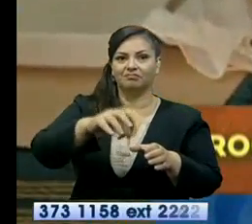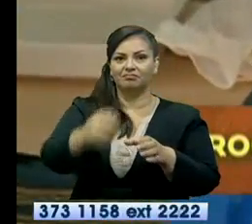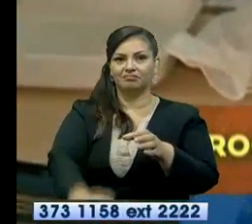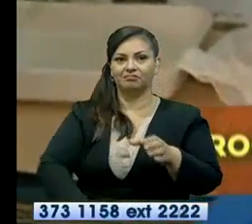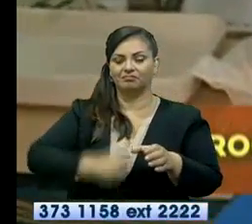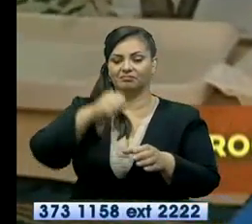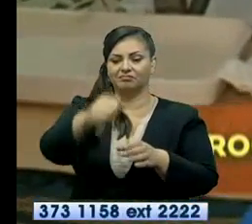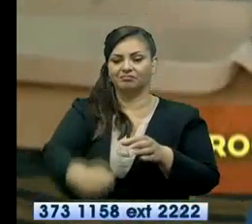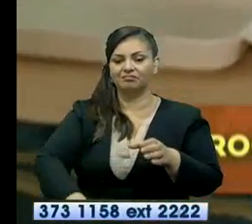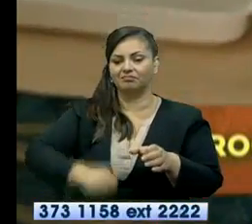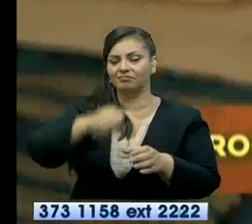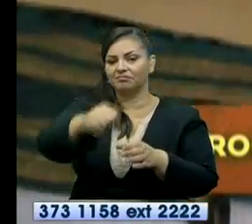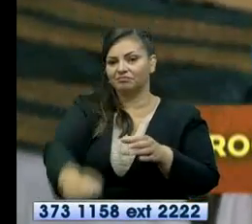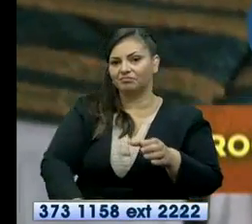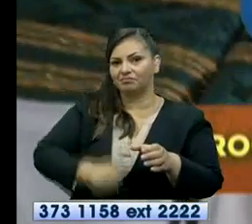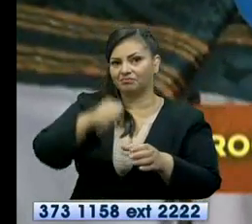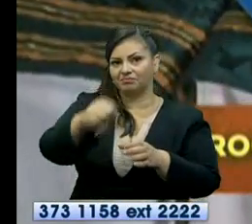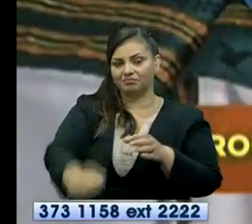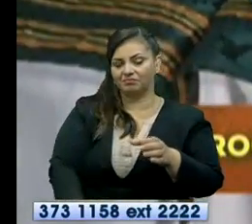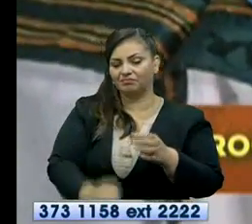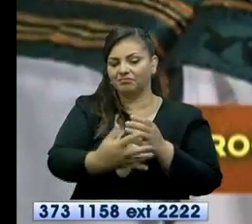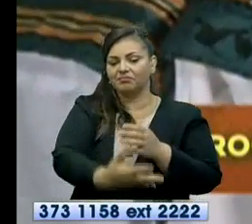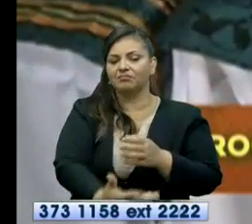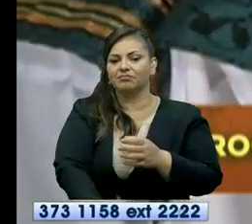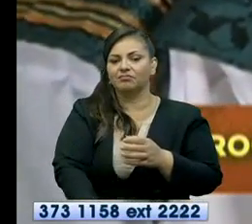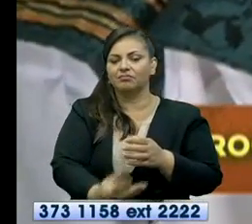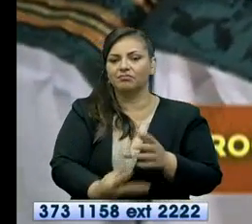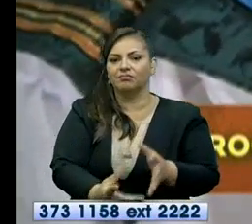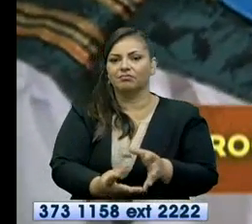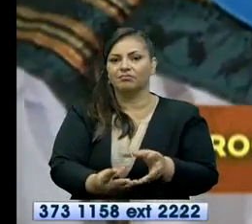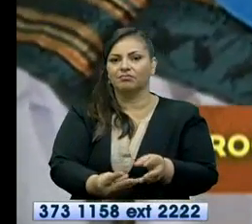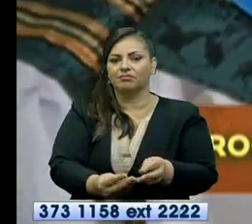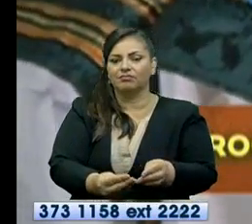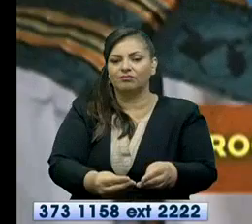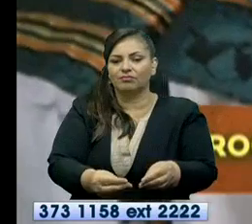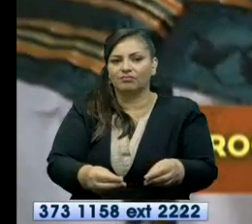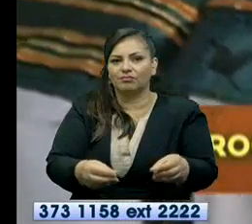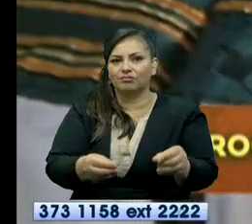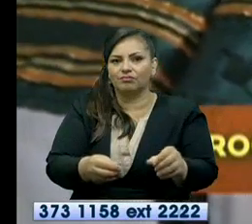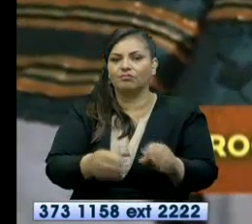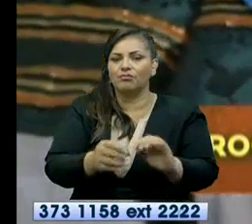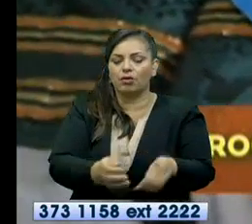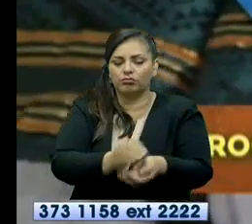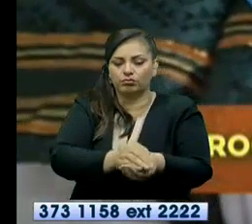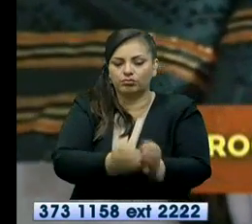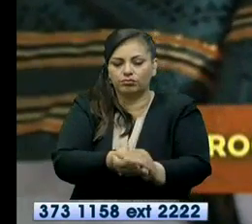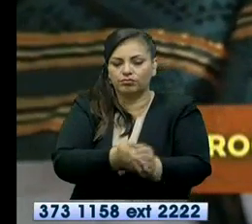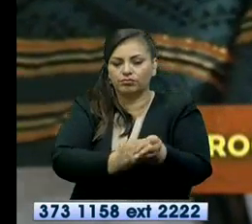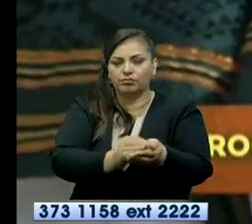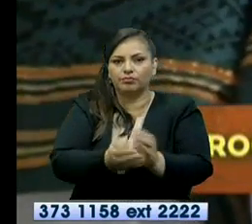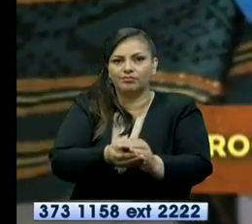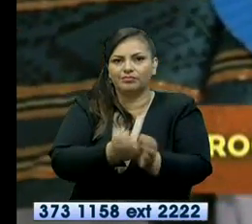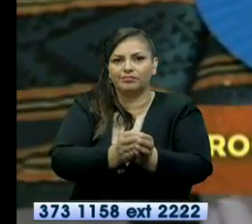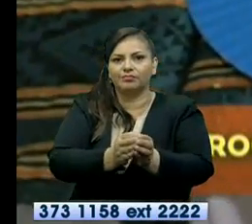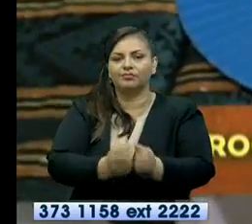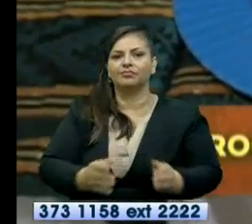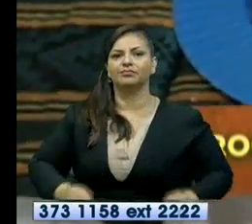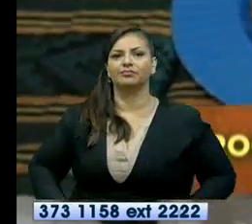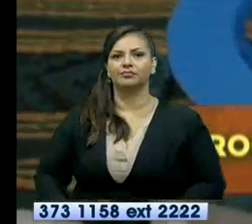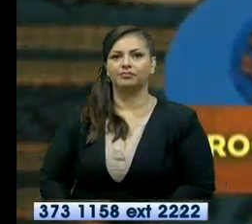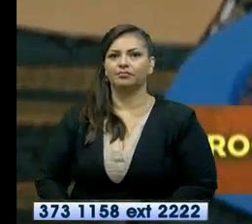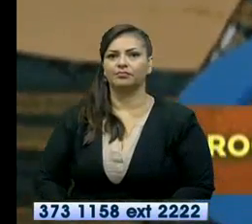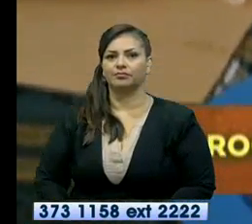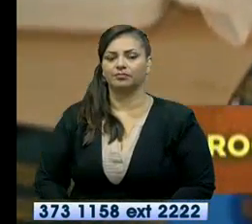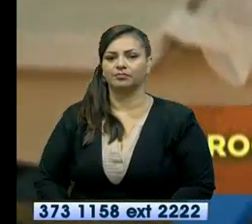hacemos mezcla de sabores porque nuestro cacao en realidad no necesita ser mezclado con vainilla